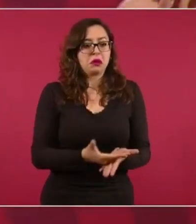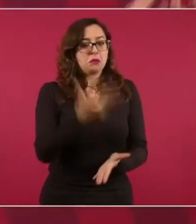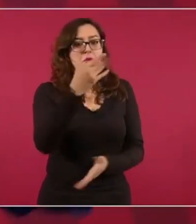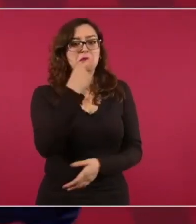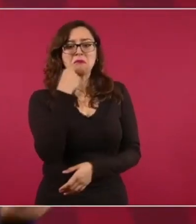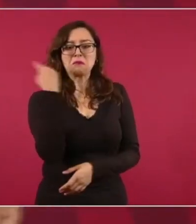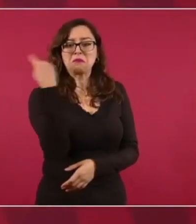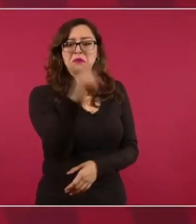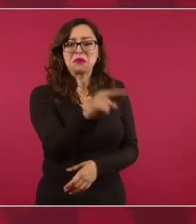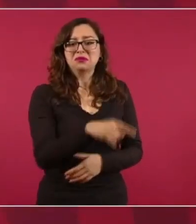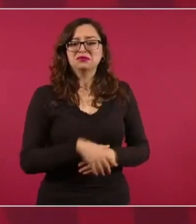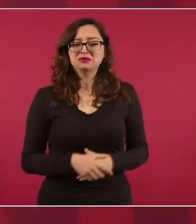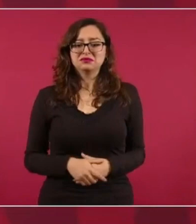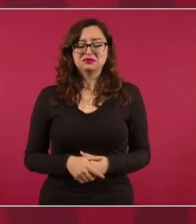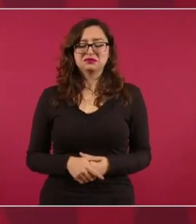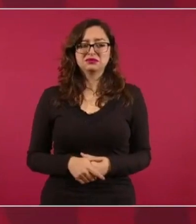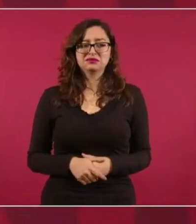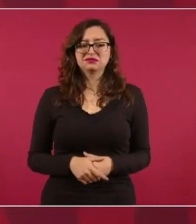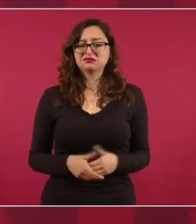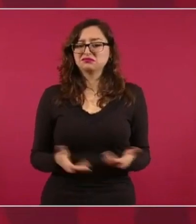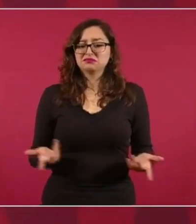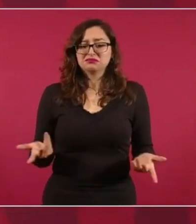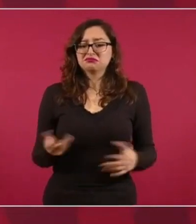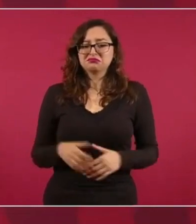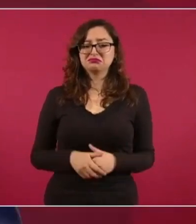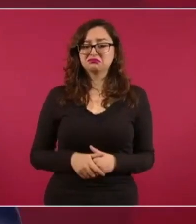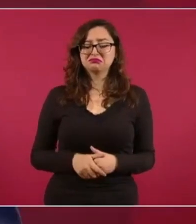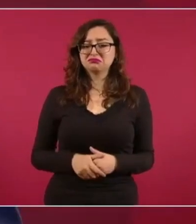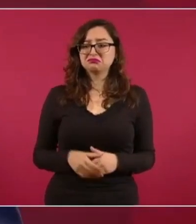El que nada debe, nada teme.